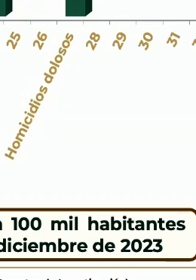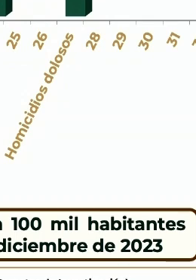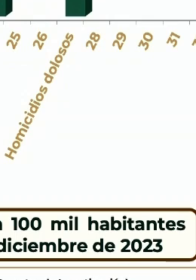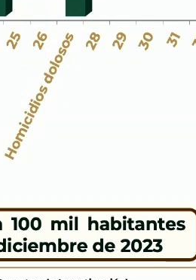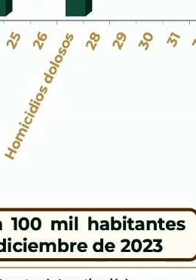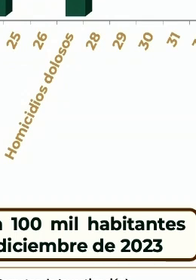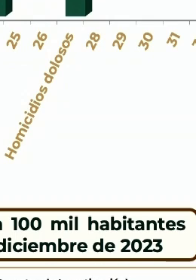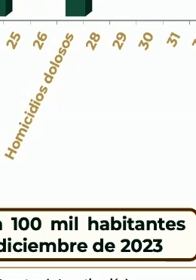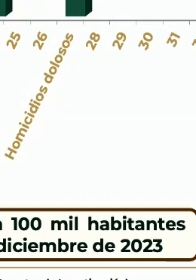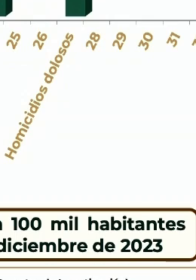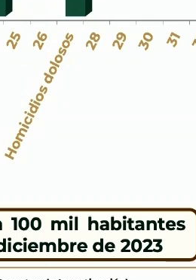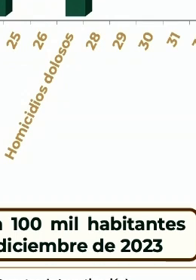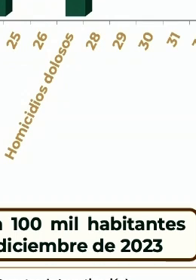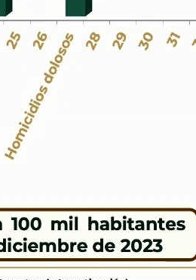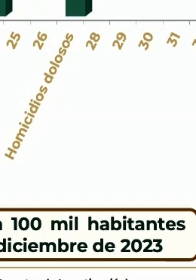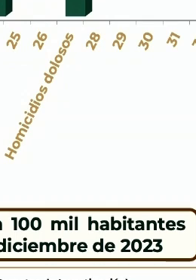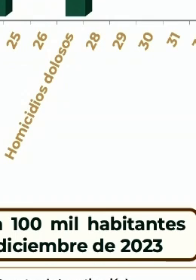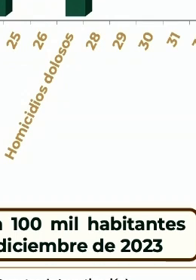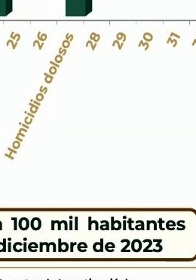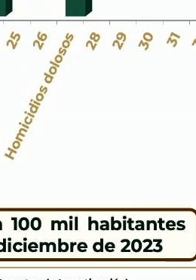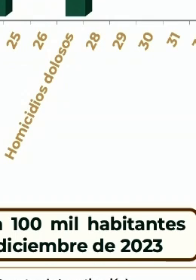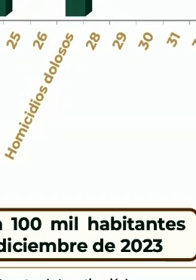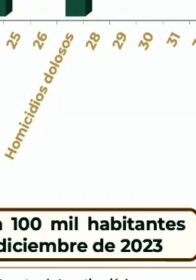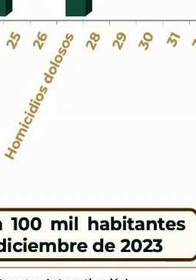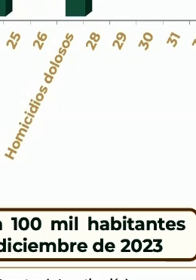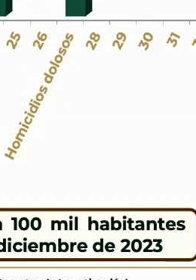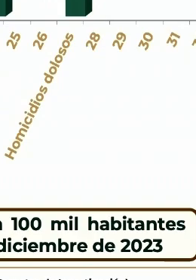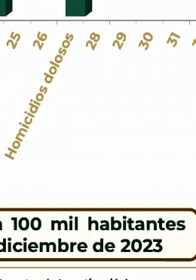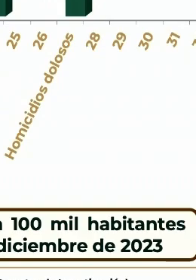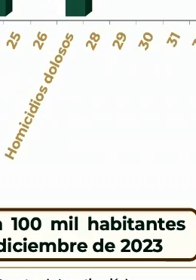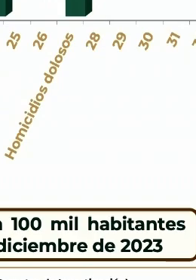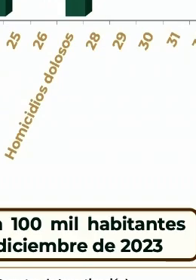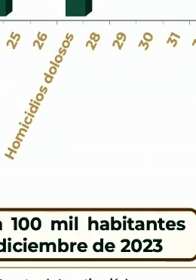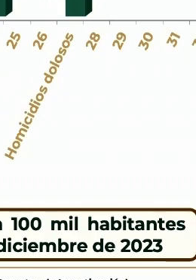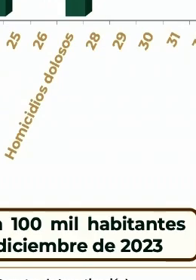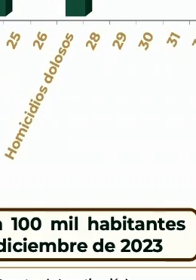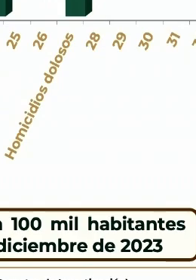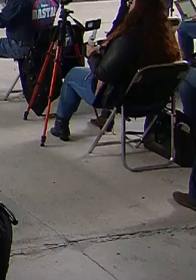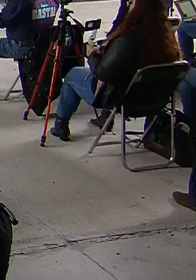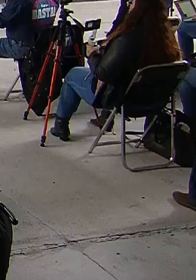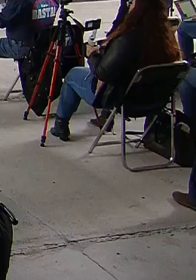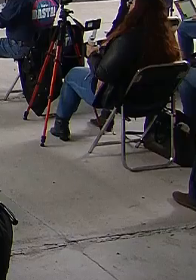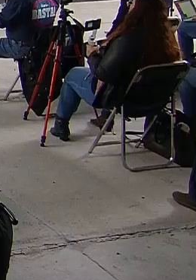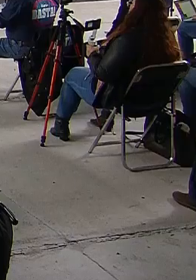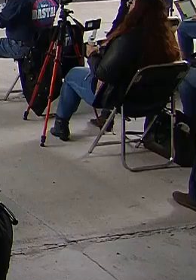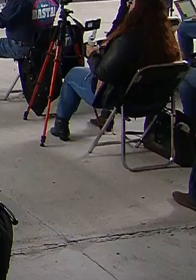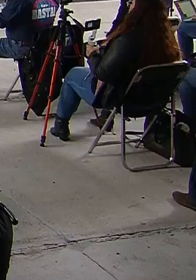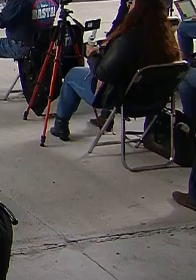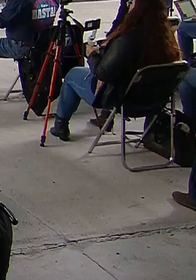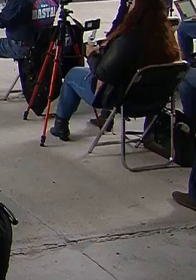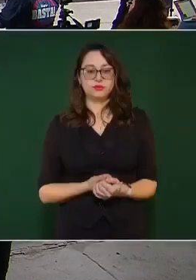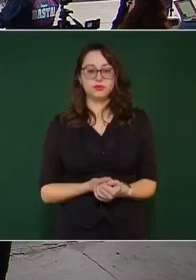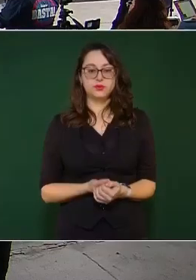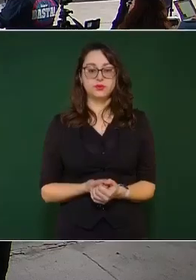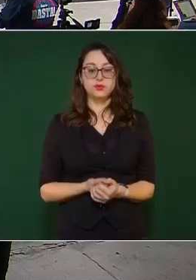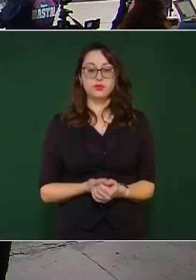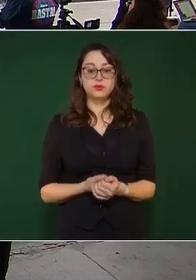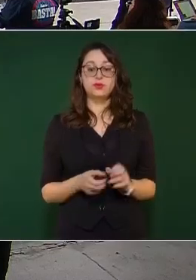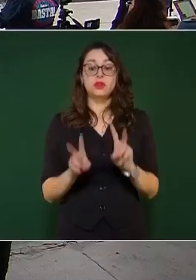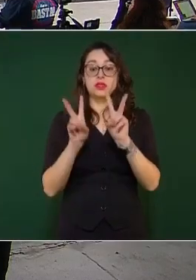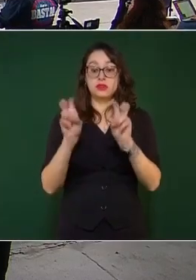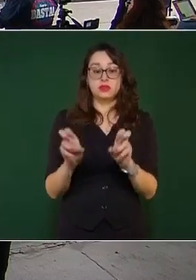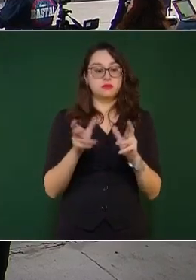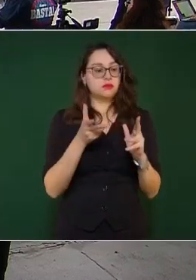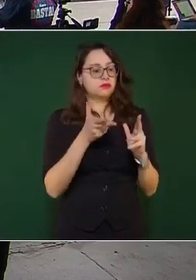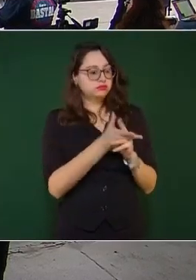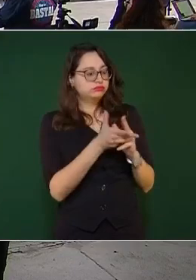es precisamente donde se mide pues la efectividad de la estrategia de seguridad en los